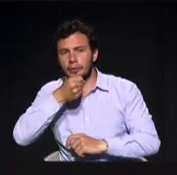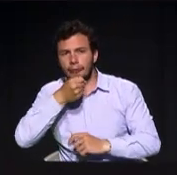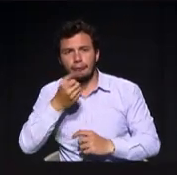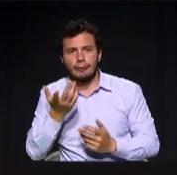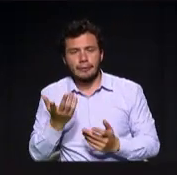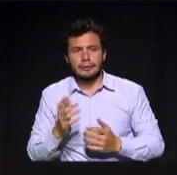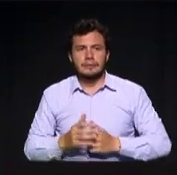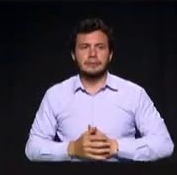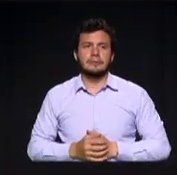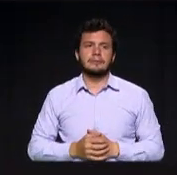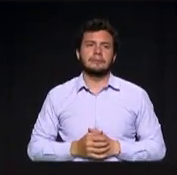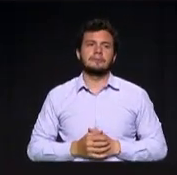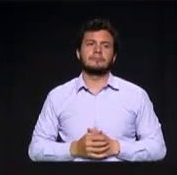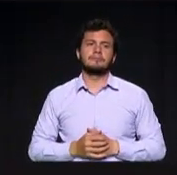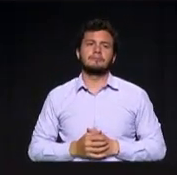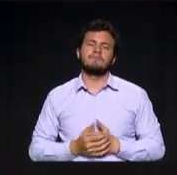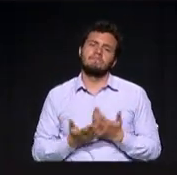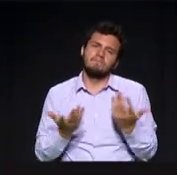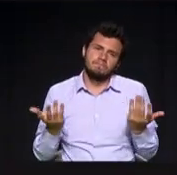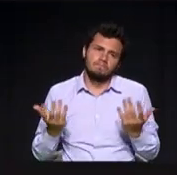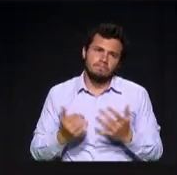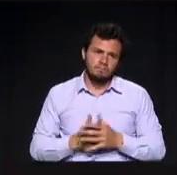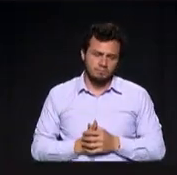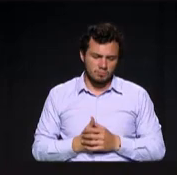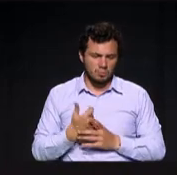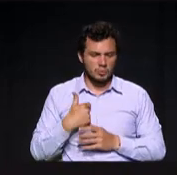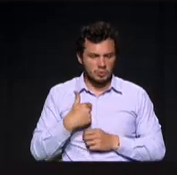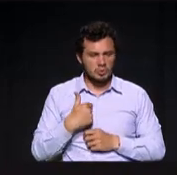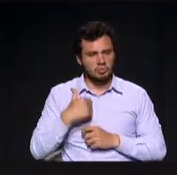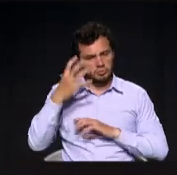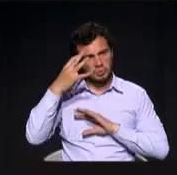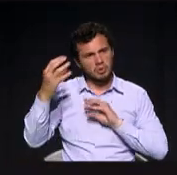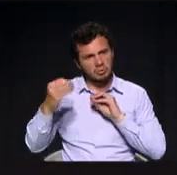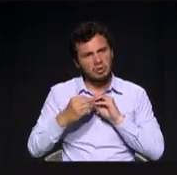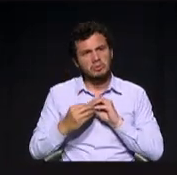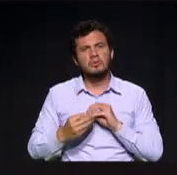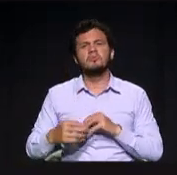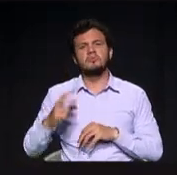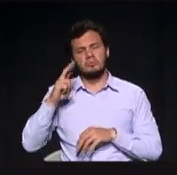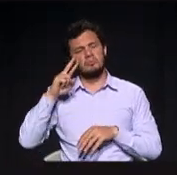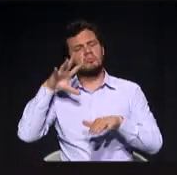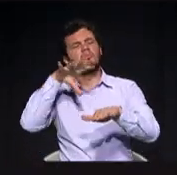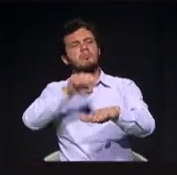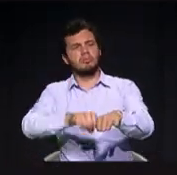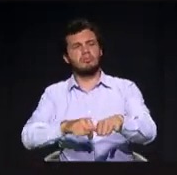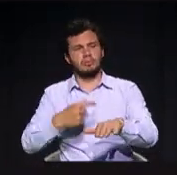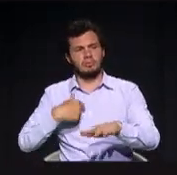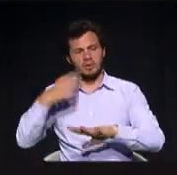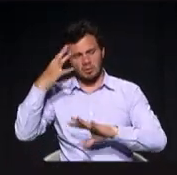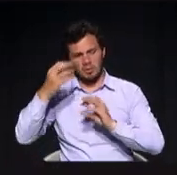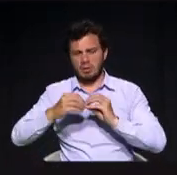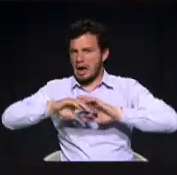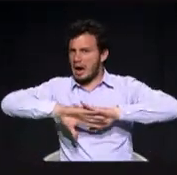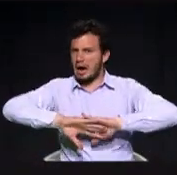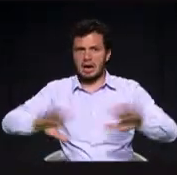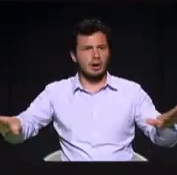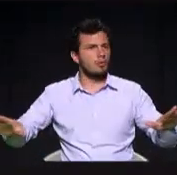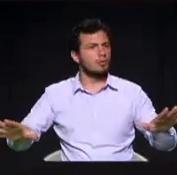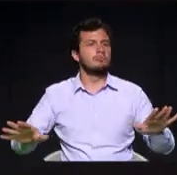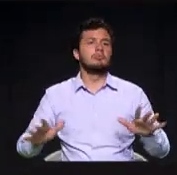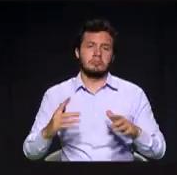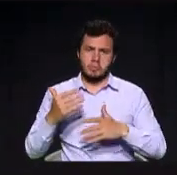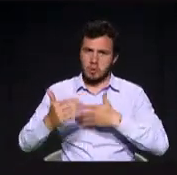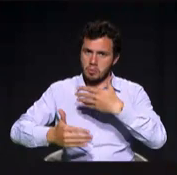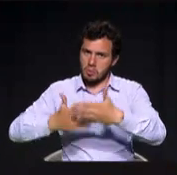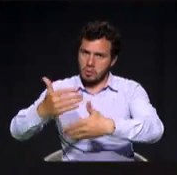estoy de acuerdo hombre que si es las fotomultas la vamos a quitar claro gradualmente pero no